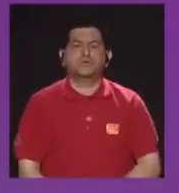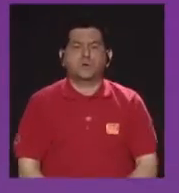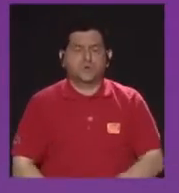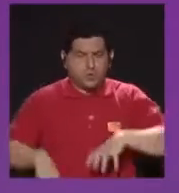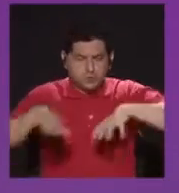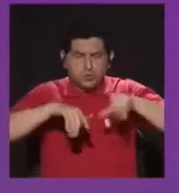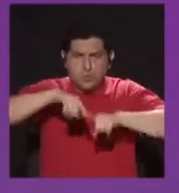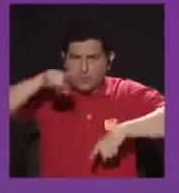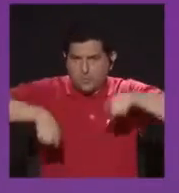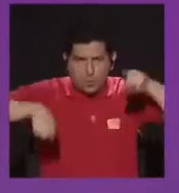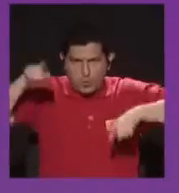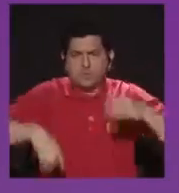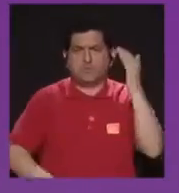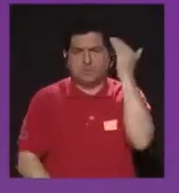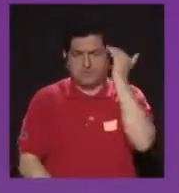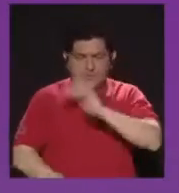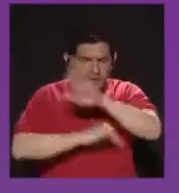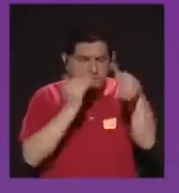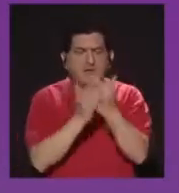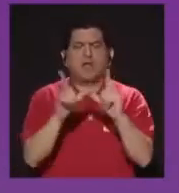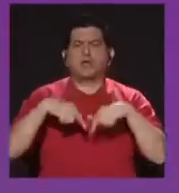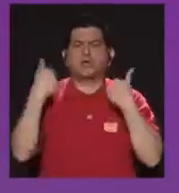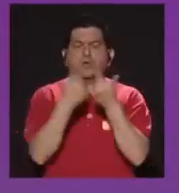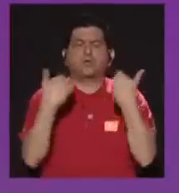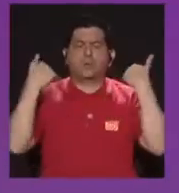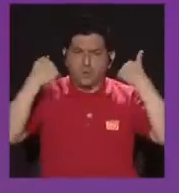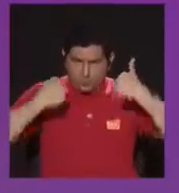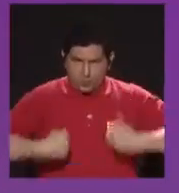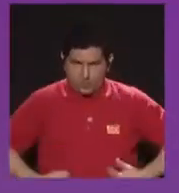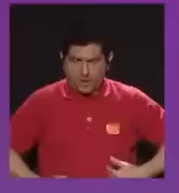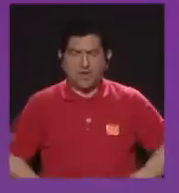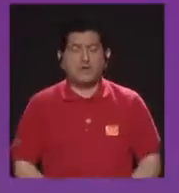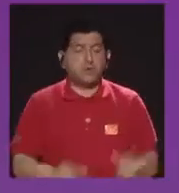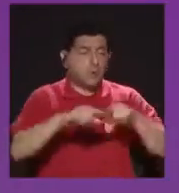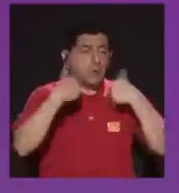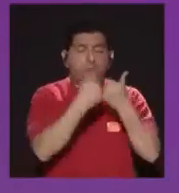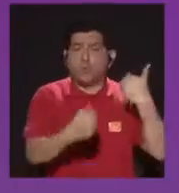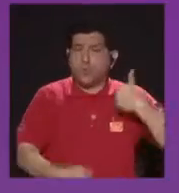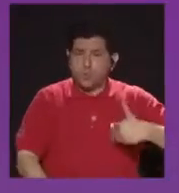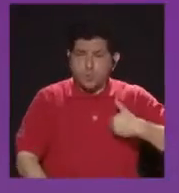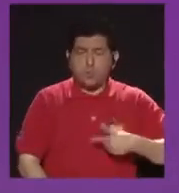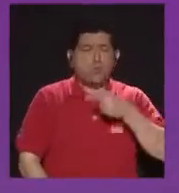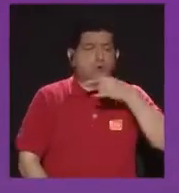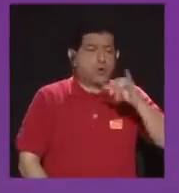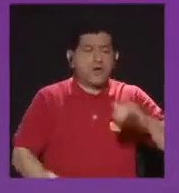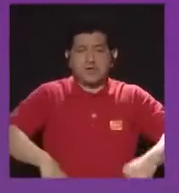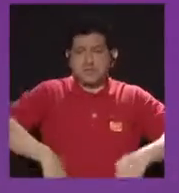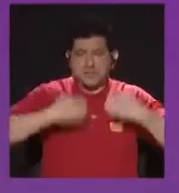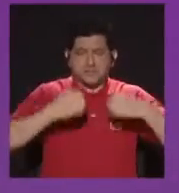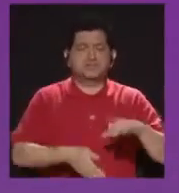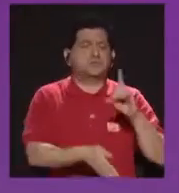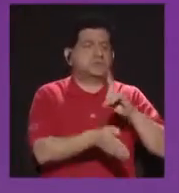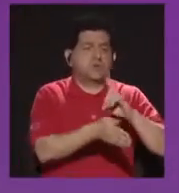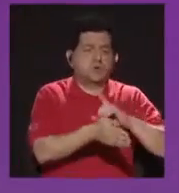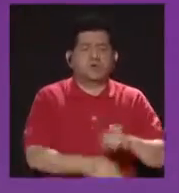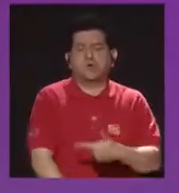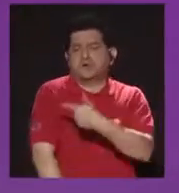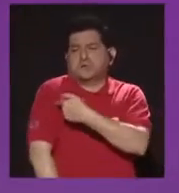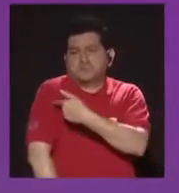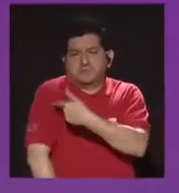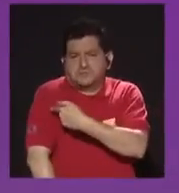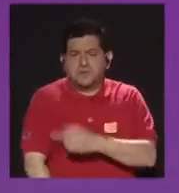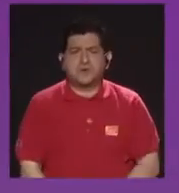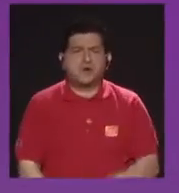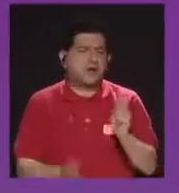diversidad sabemos que en todo grupo humano y en todo grupo de hombres hay gays médicos enfermeros